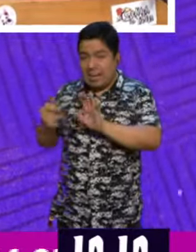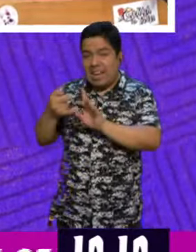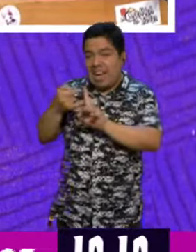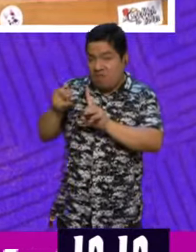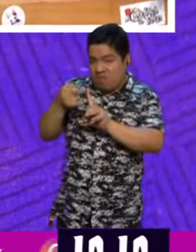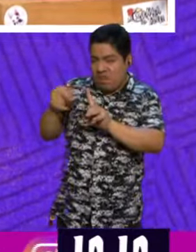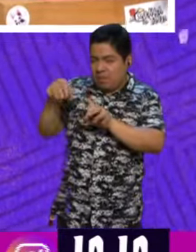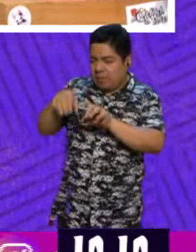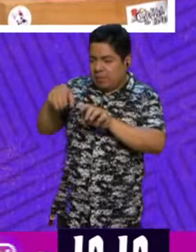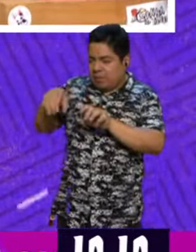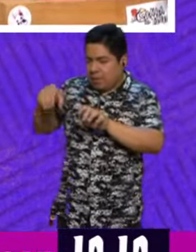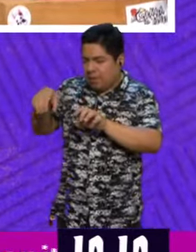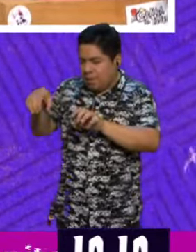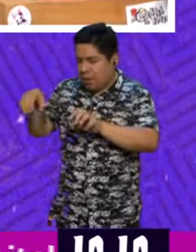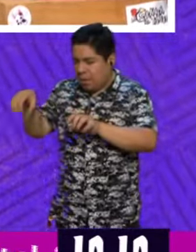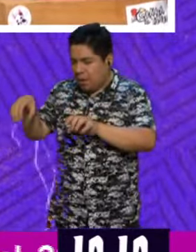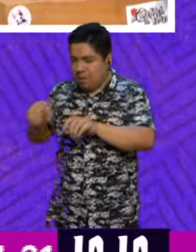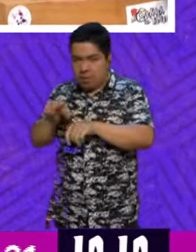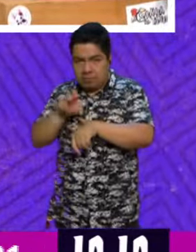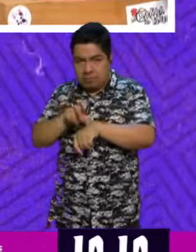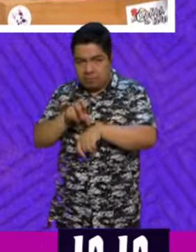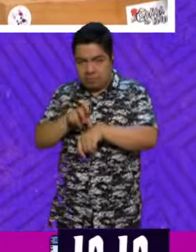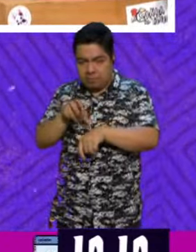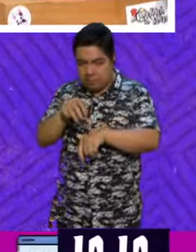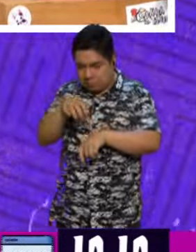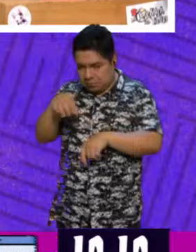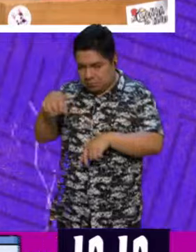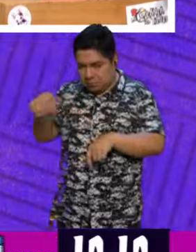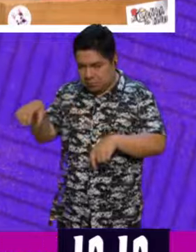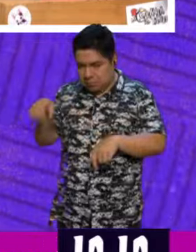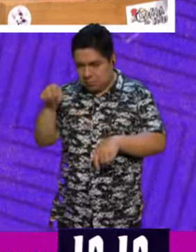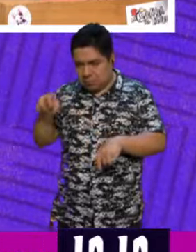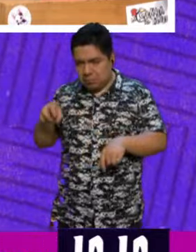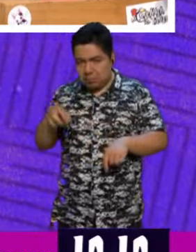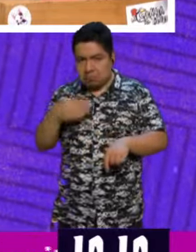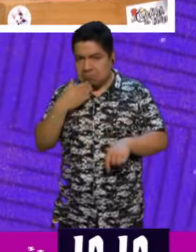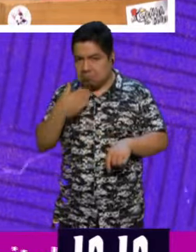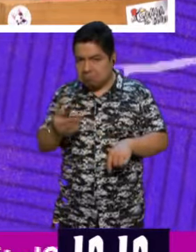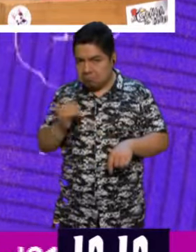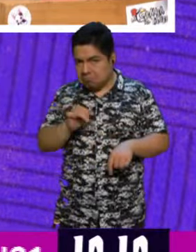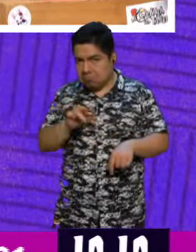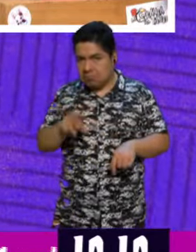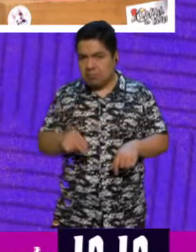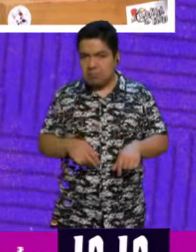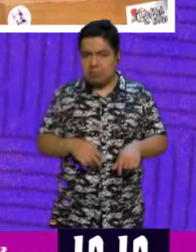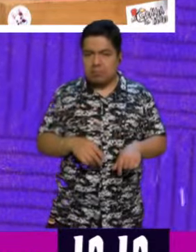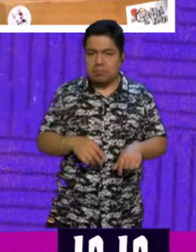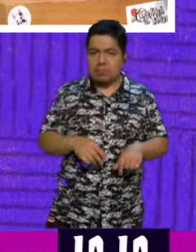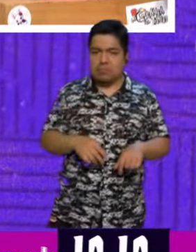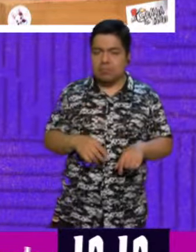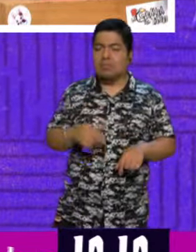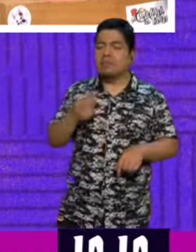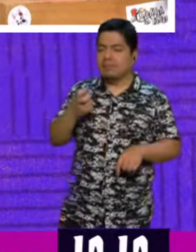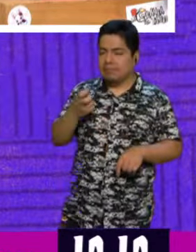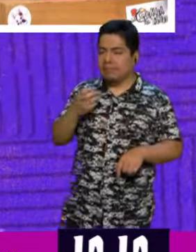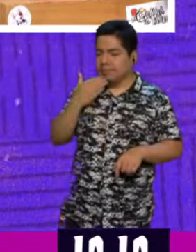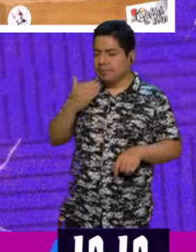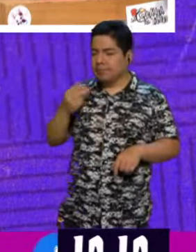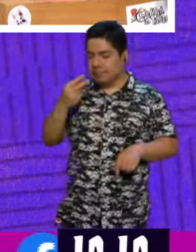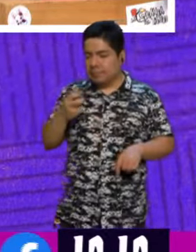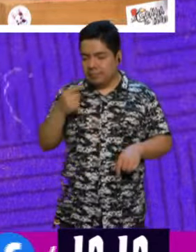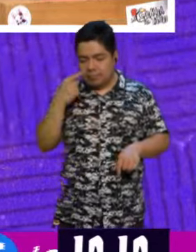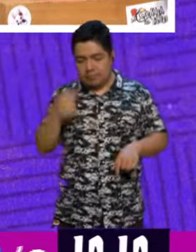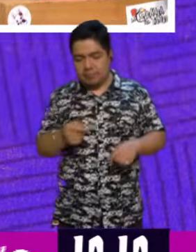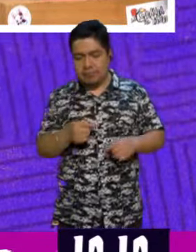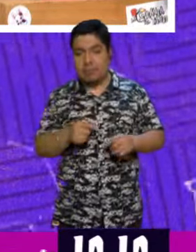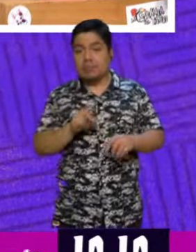hasta lugar para los huevitos, ¿cómo vamos? Es el segundo punto.